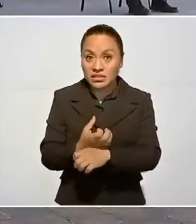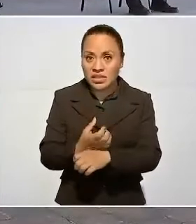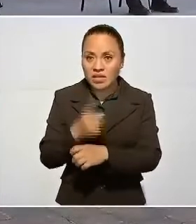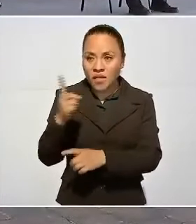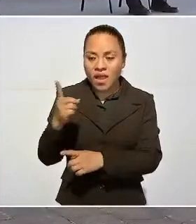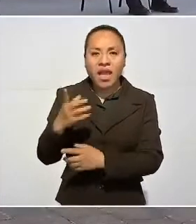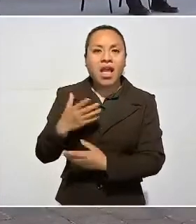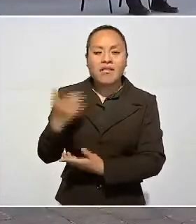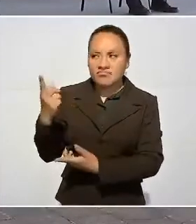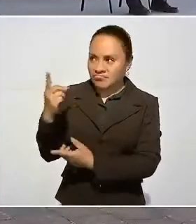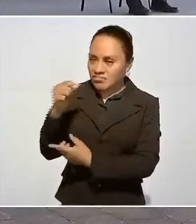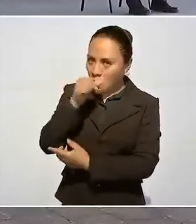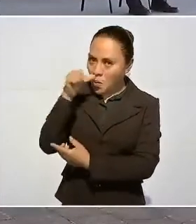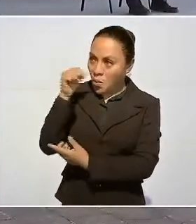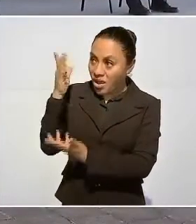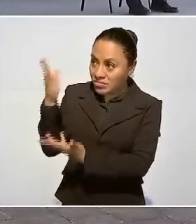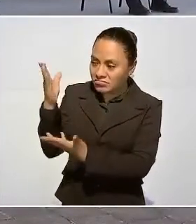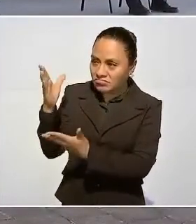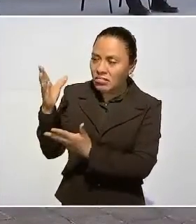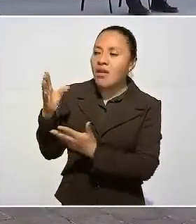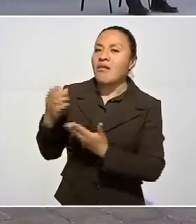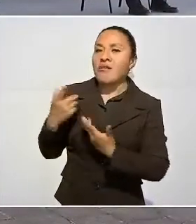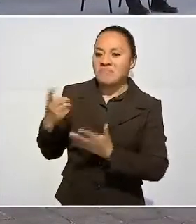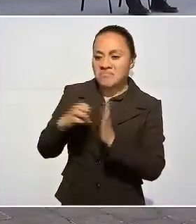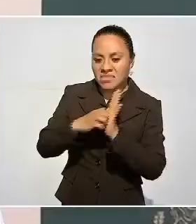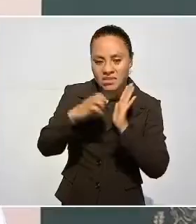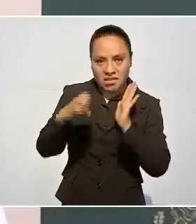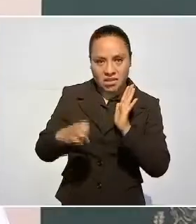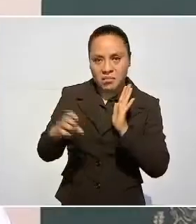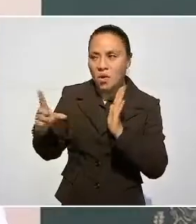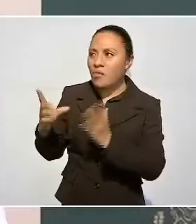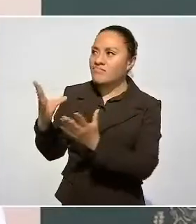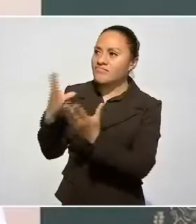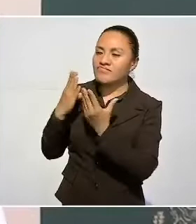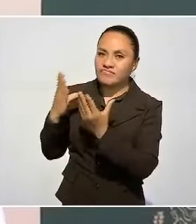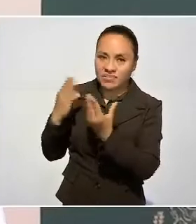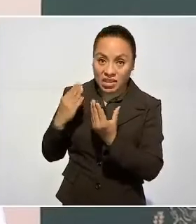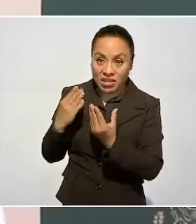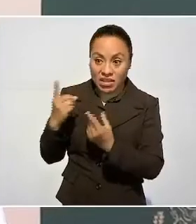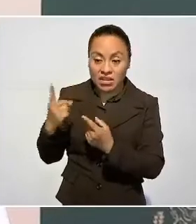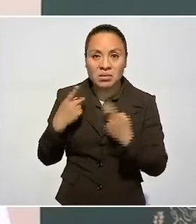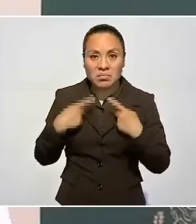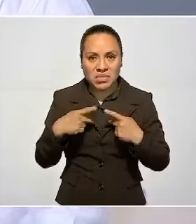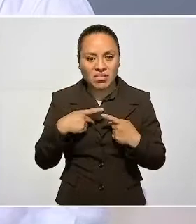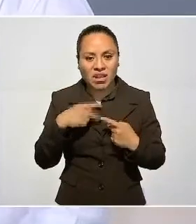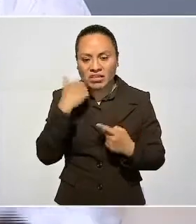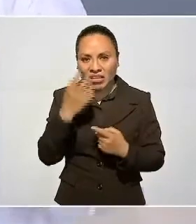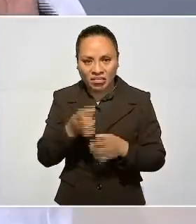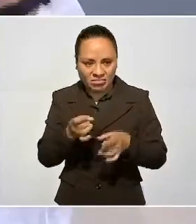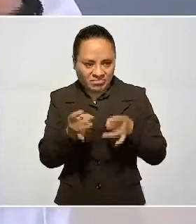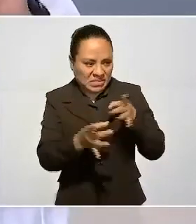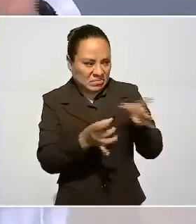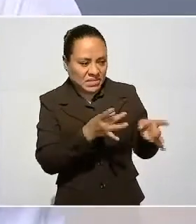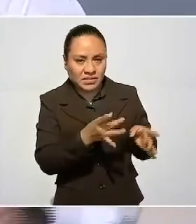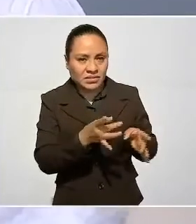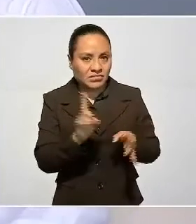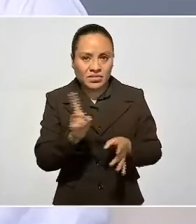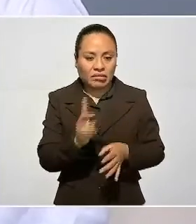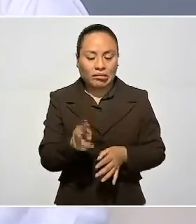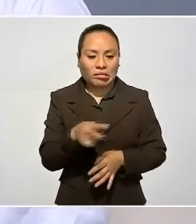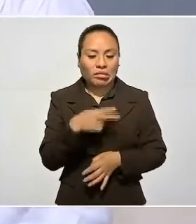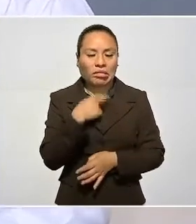nos enseñó que con el ejemplo, que aquel que no espera vencer, ya está